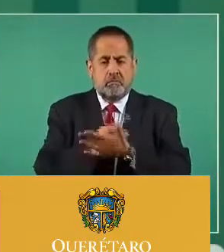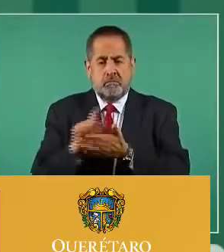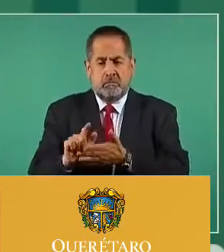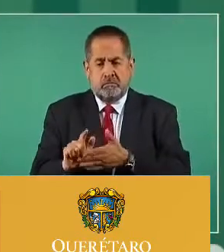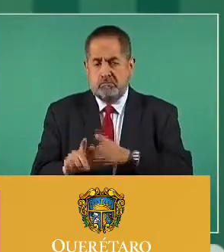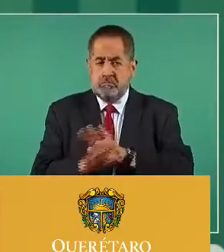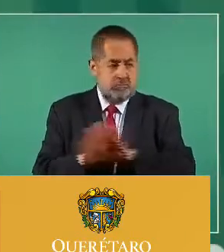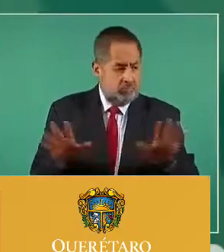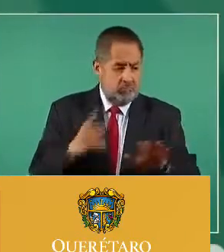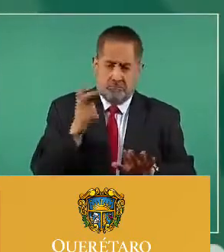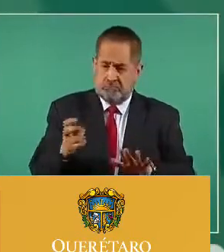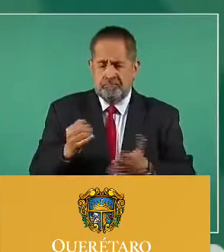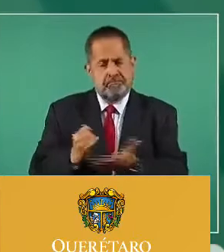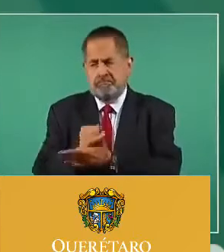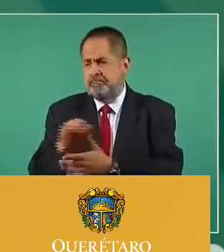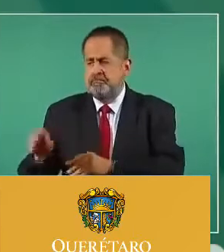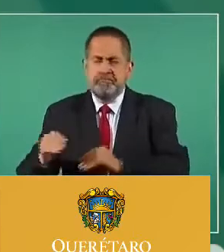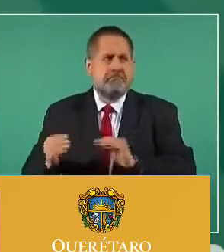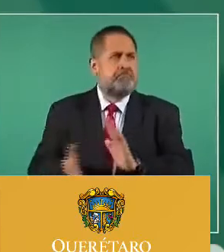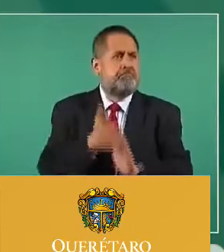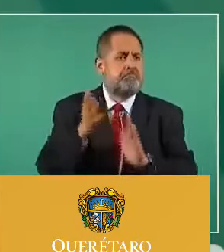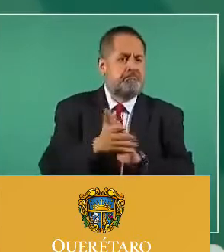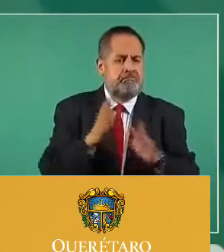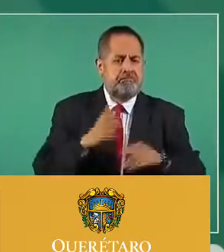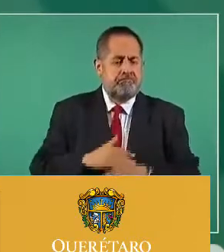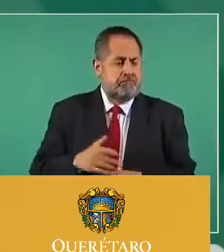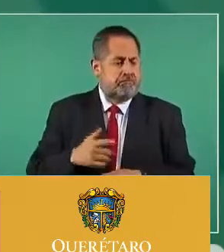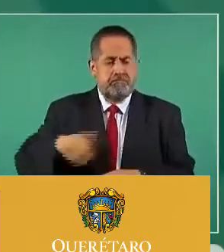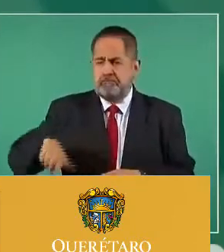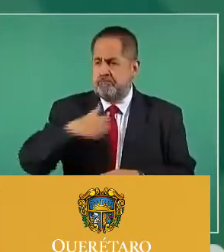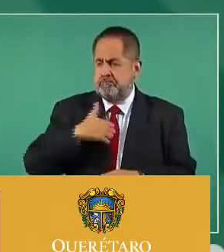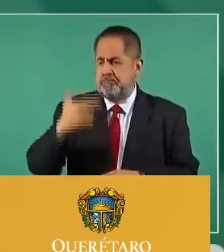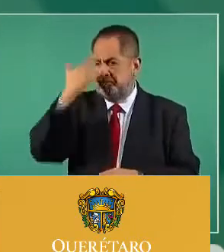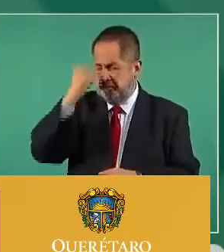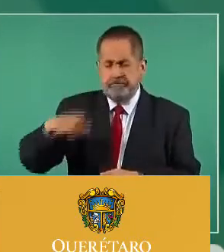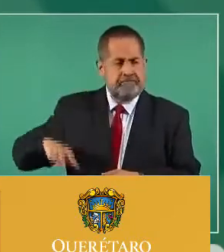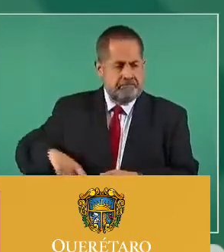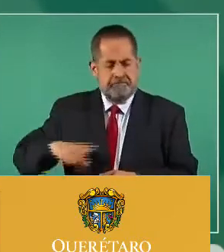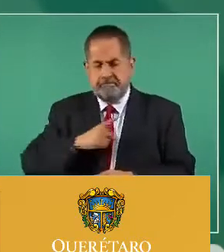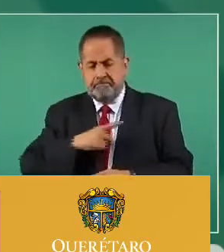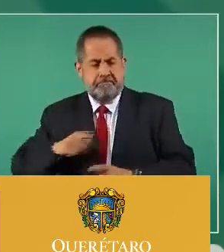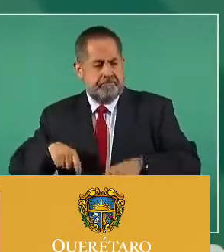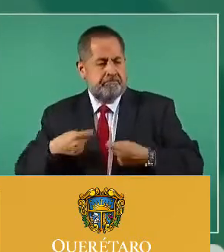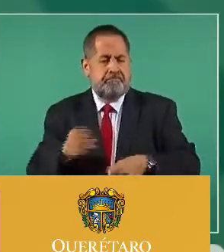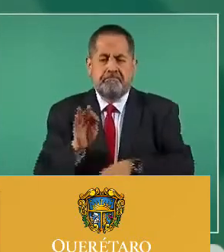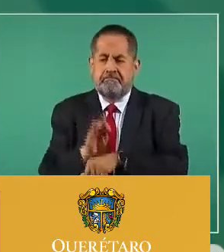fundamental y que hay una razón de Estado.